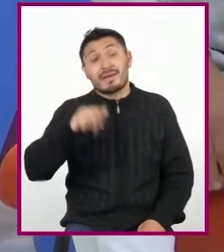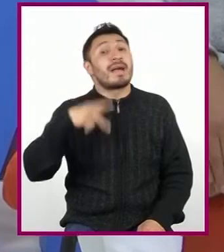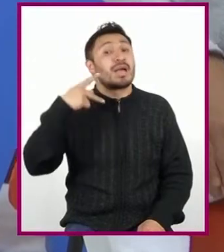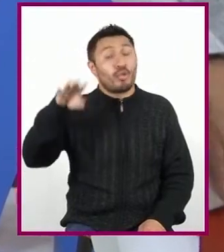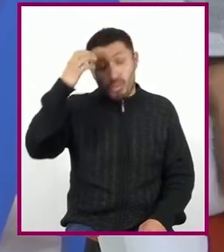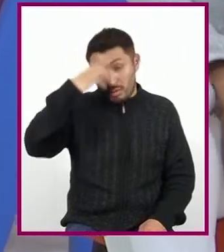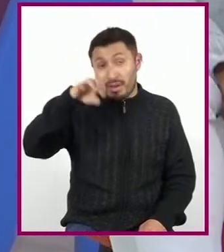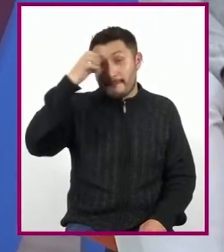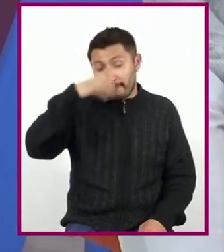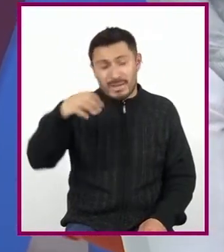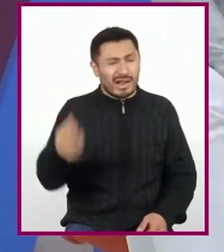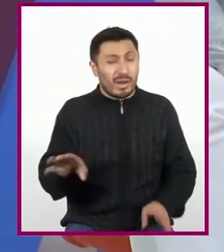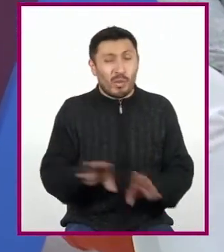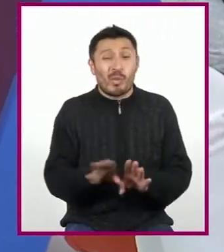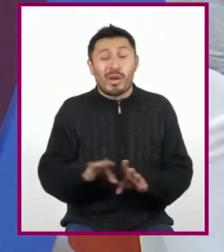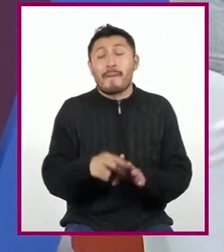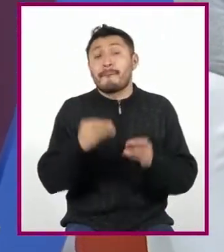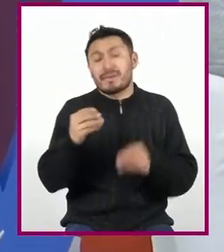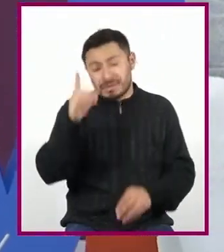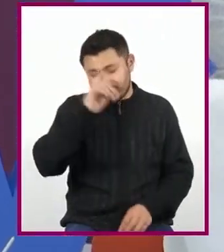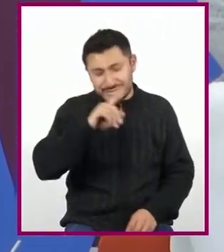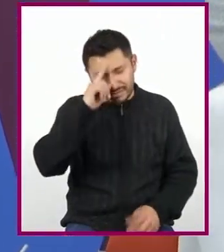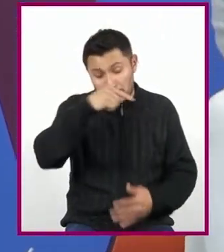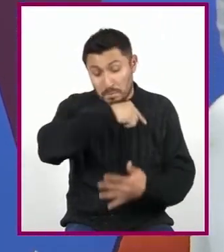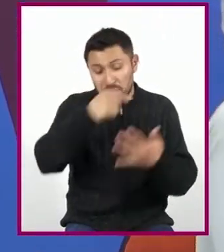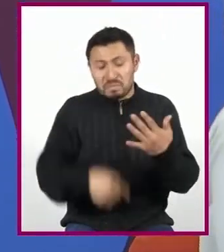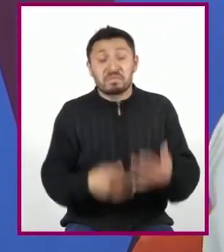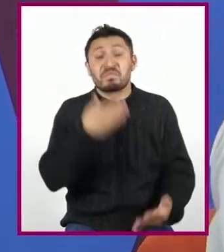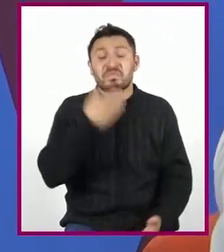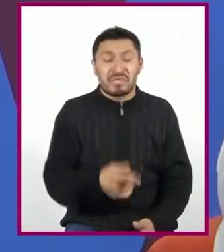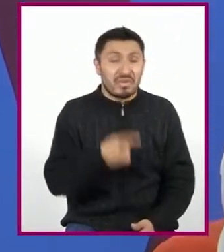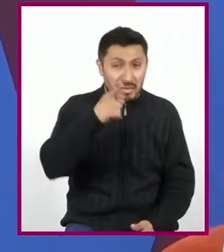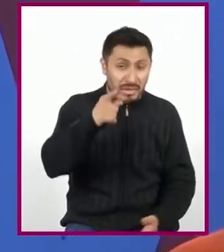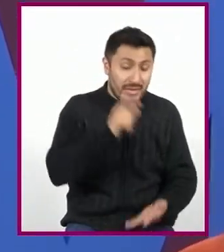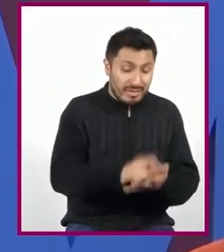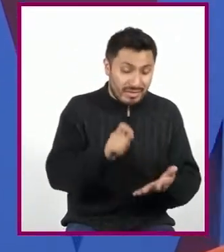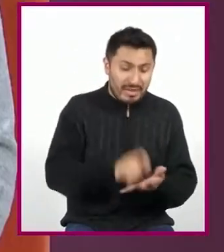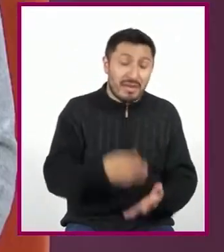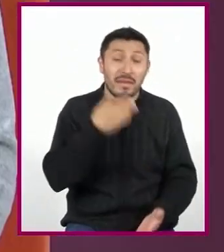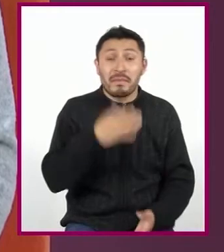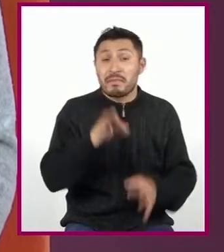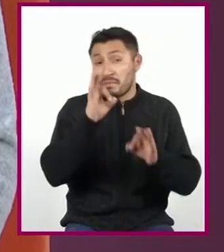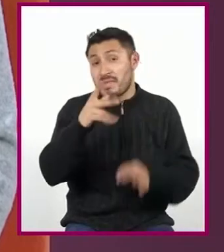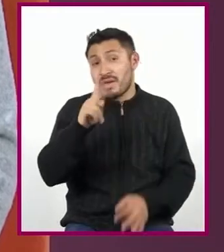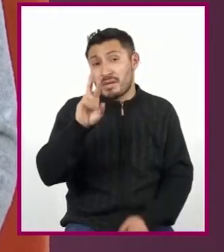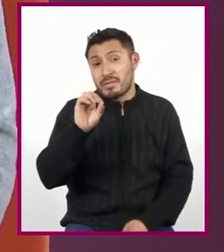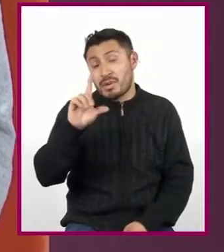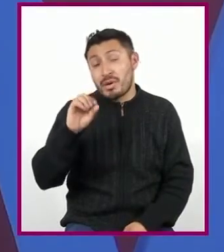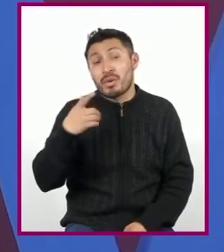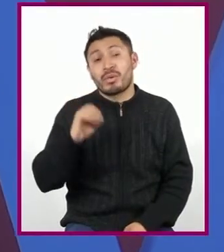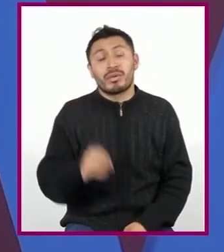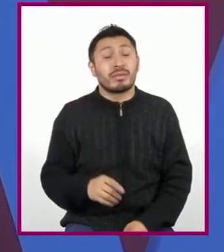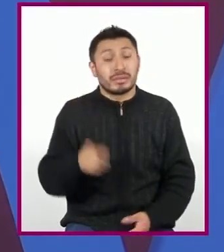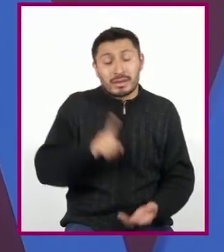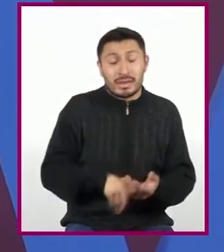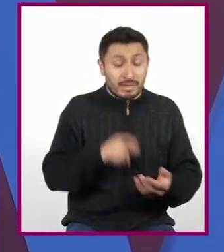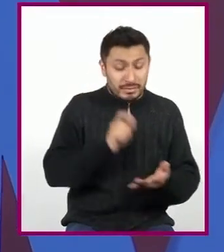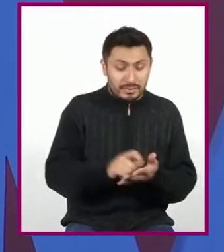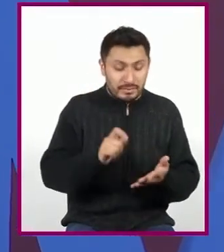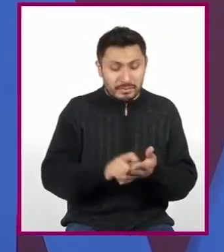con adjetivos los paisajes, las costumbres y las formas del mundo en el que vivo.